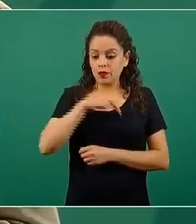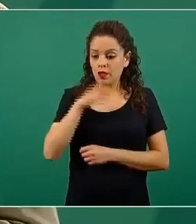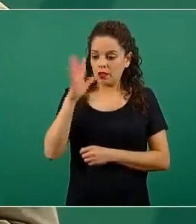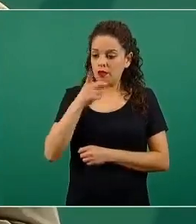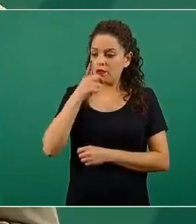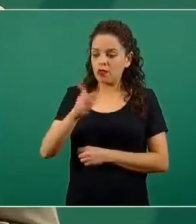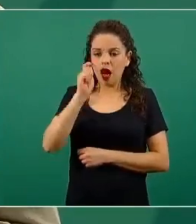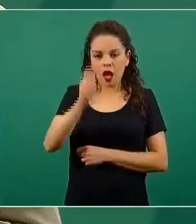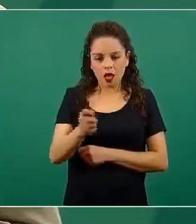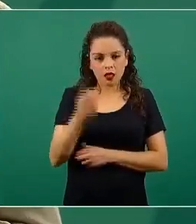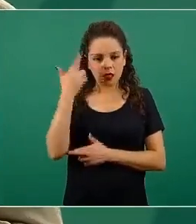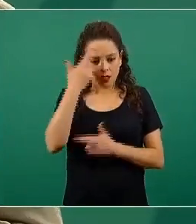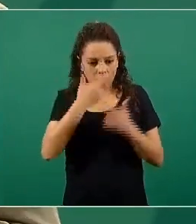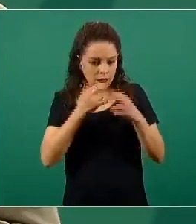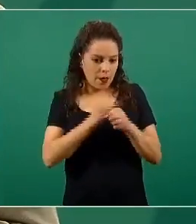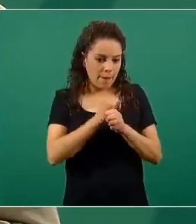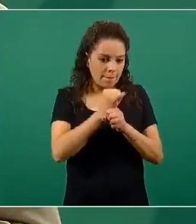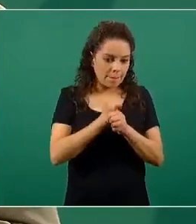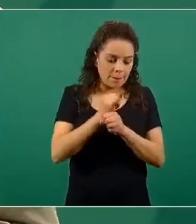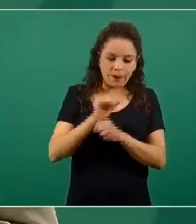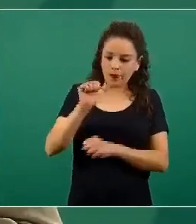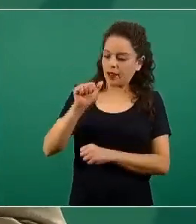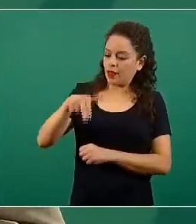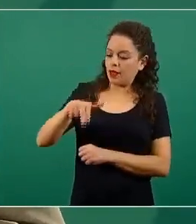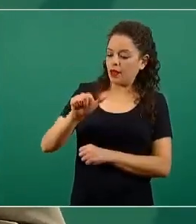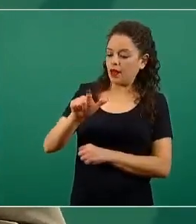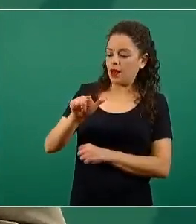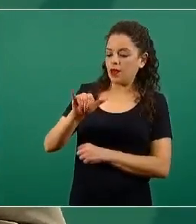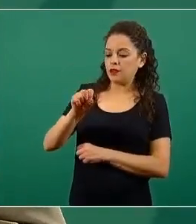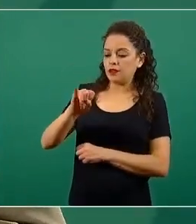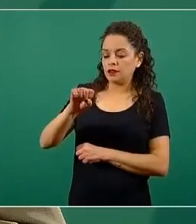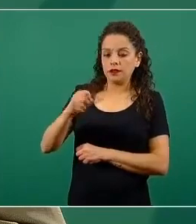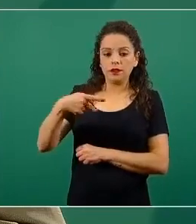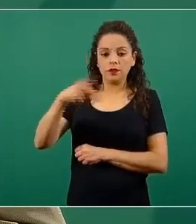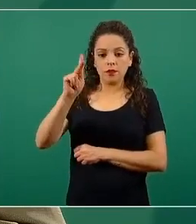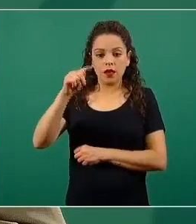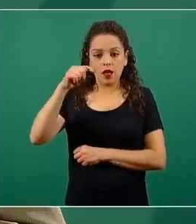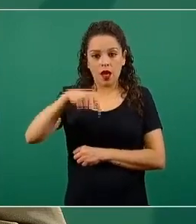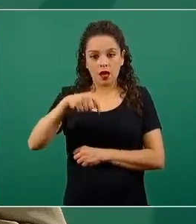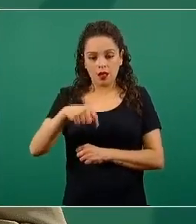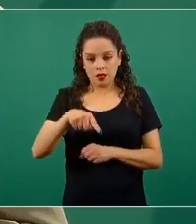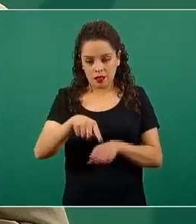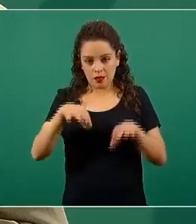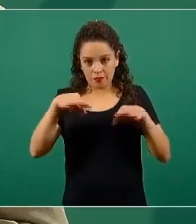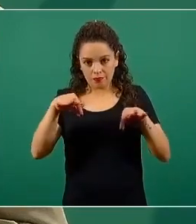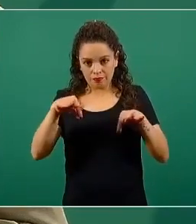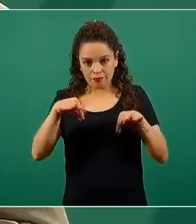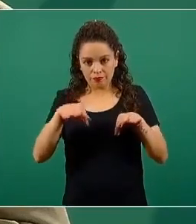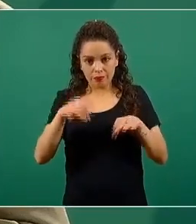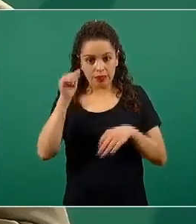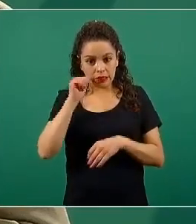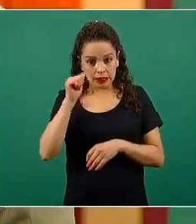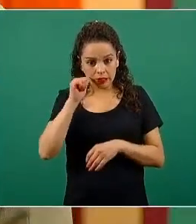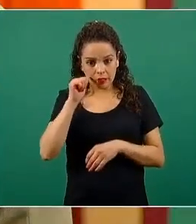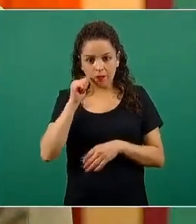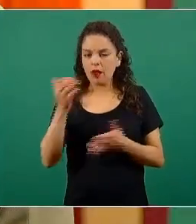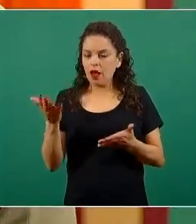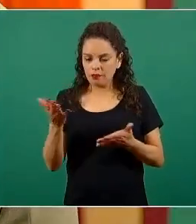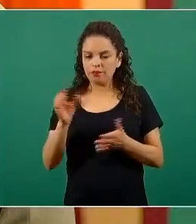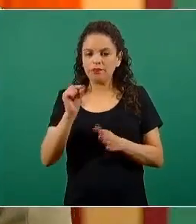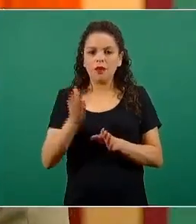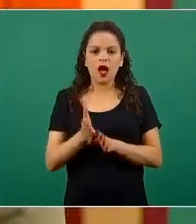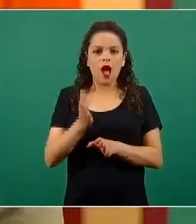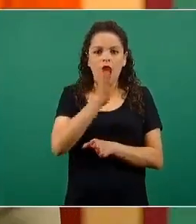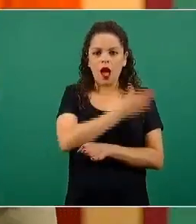es un análisis que no se incluye de manera periódica en este boletín, y lo hicimos en su momento en este